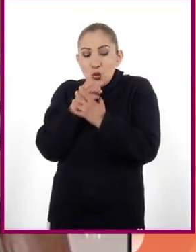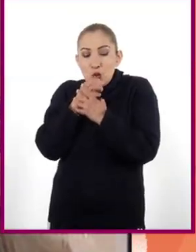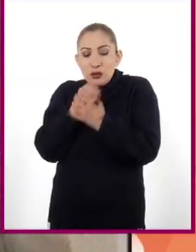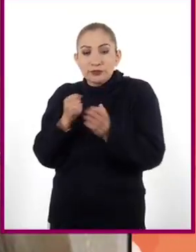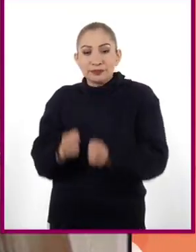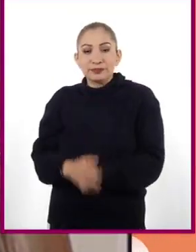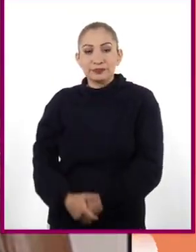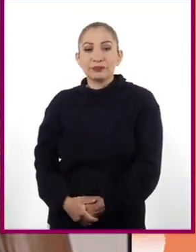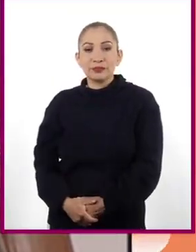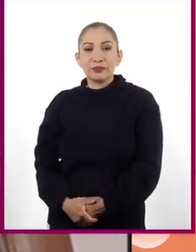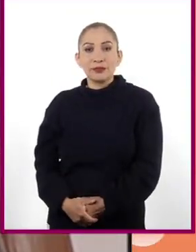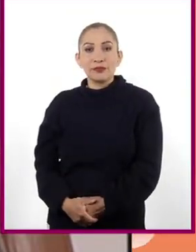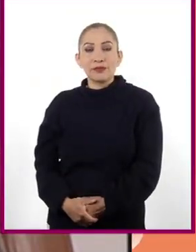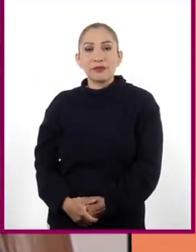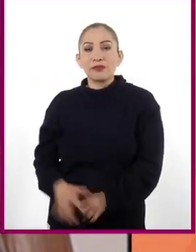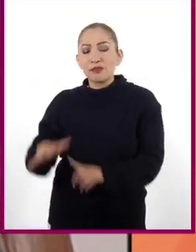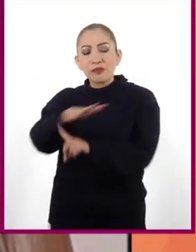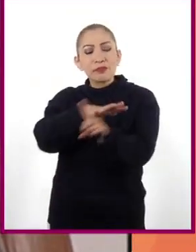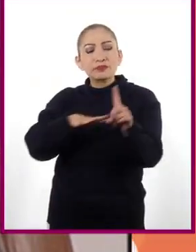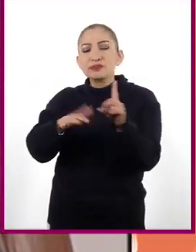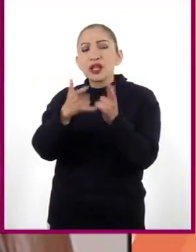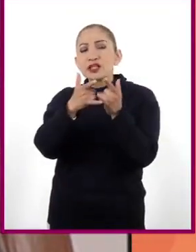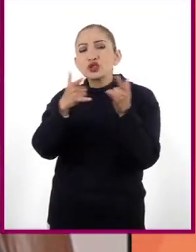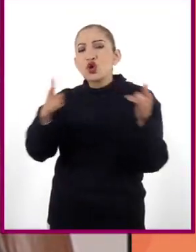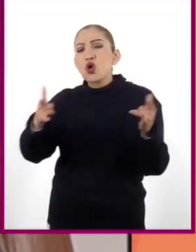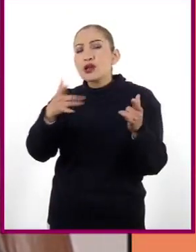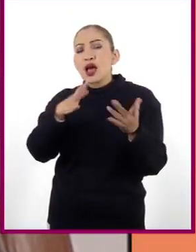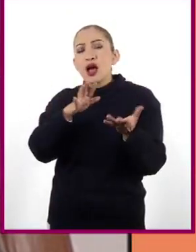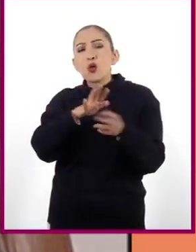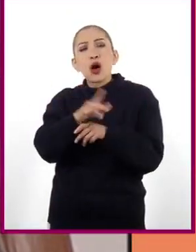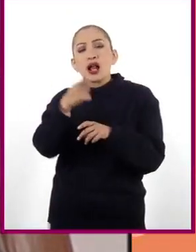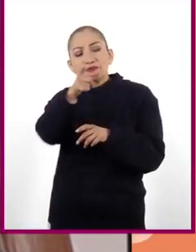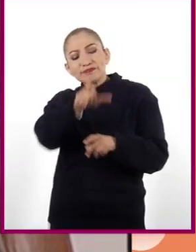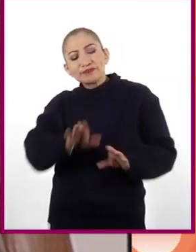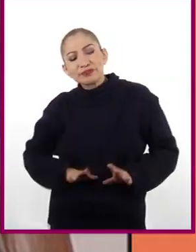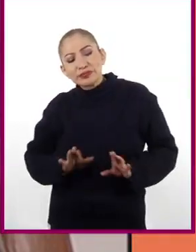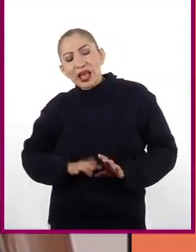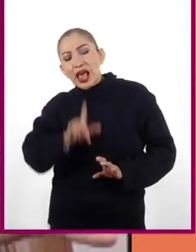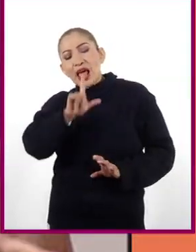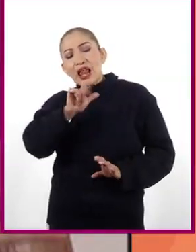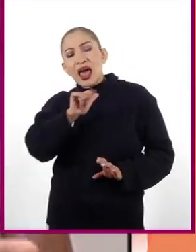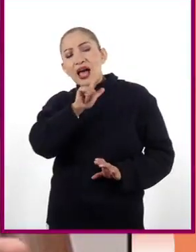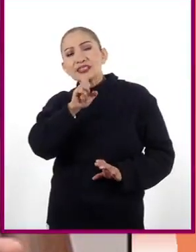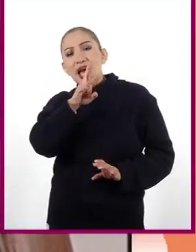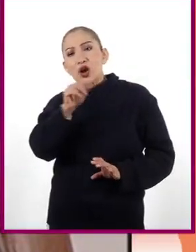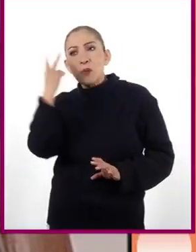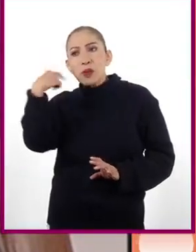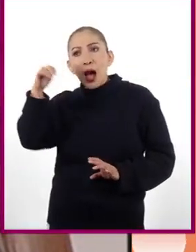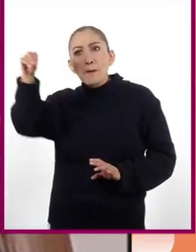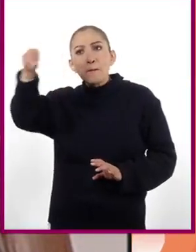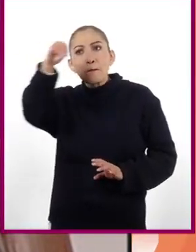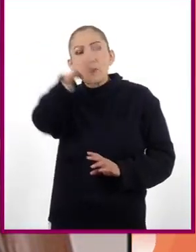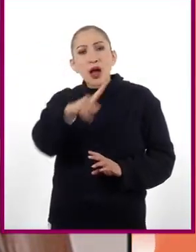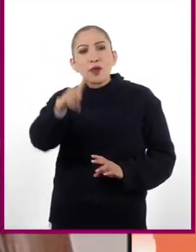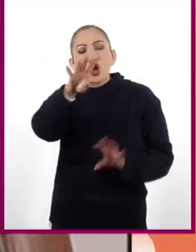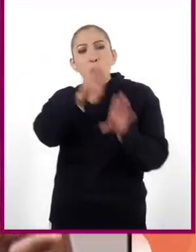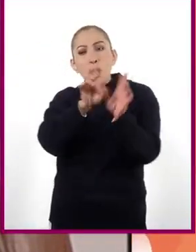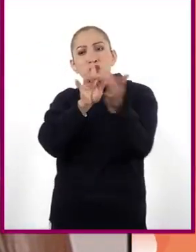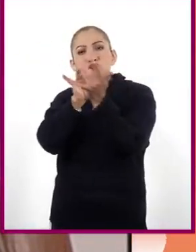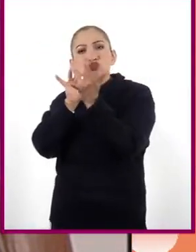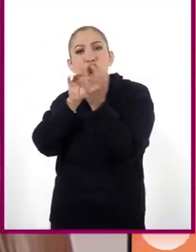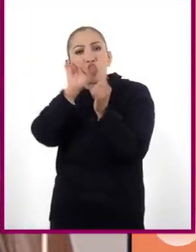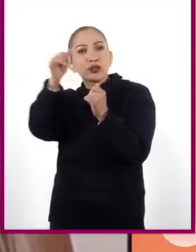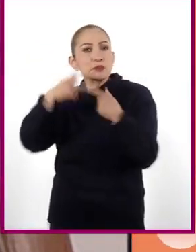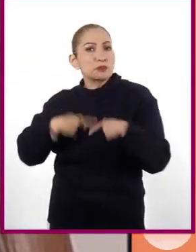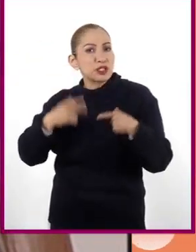seguro. En el contexto de la novela, ¿cuál es la actitud de Lázaro al recorrer ciudades y pueblos y cómo interactúa con los